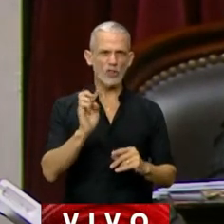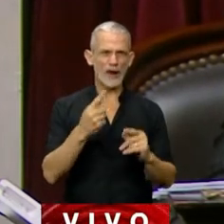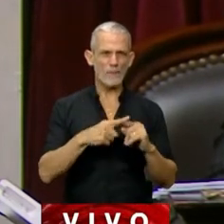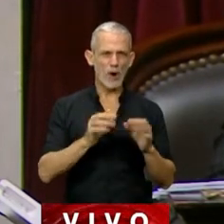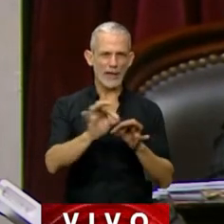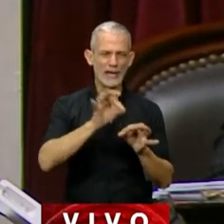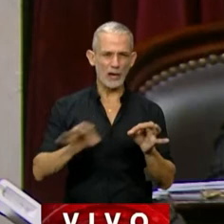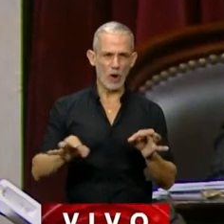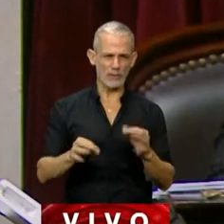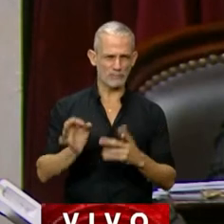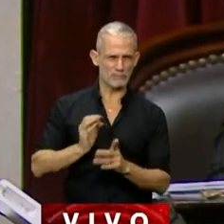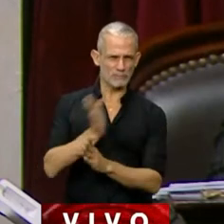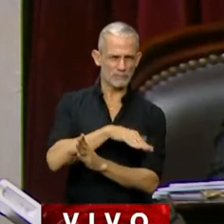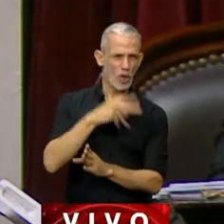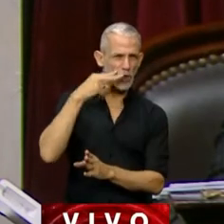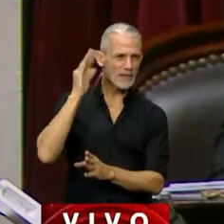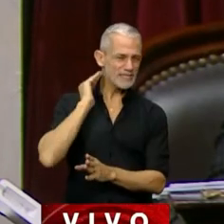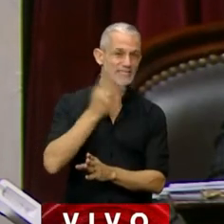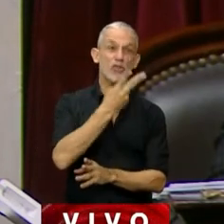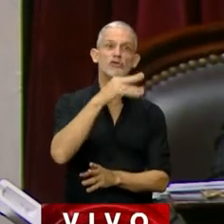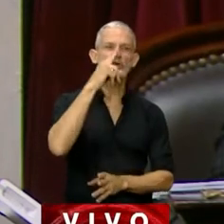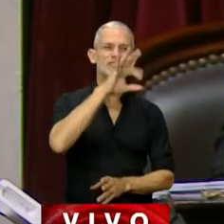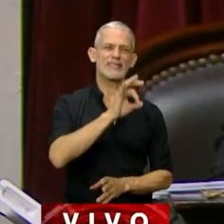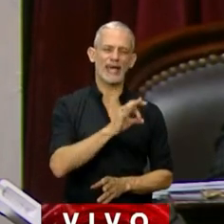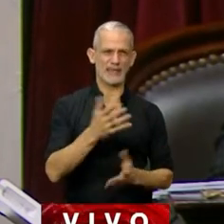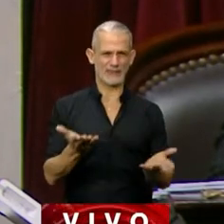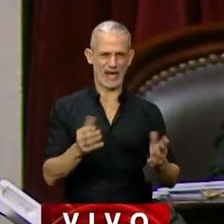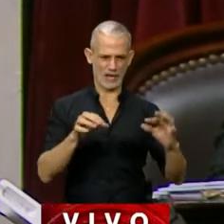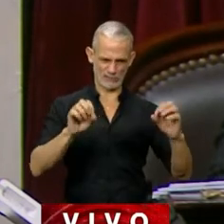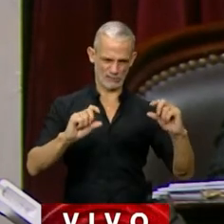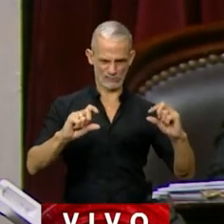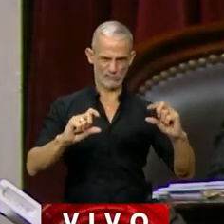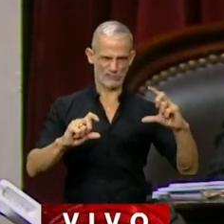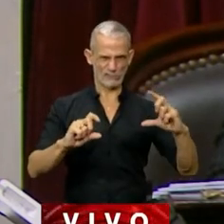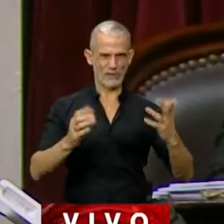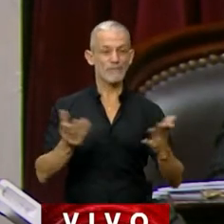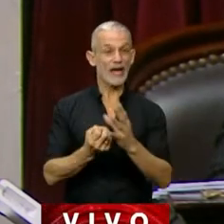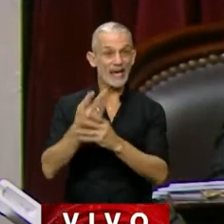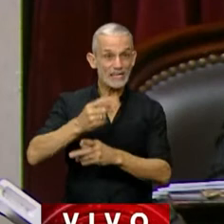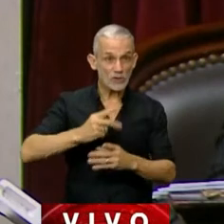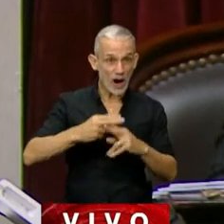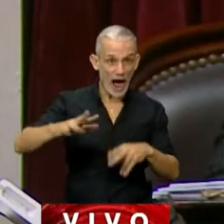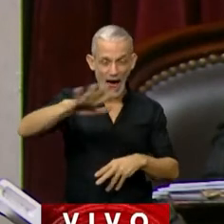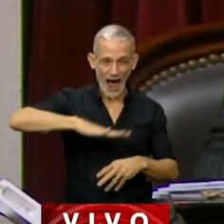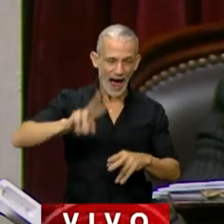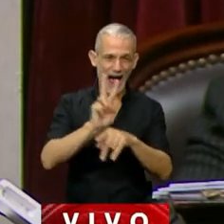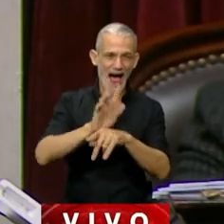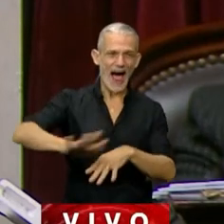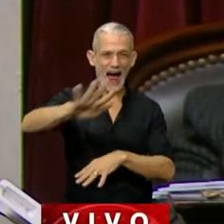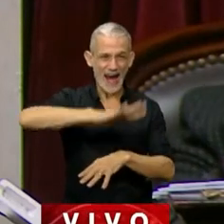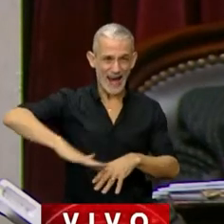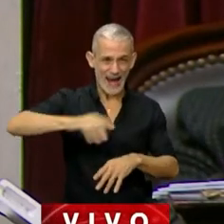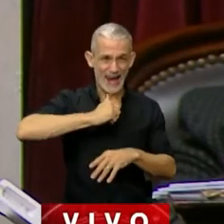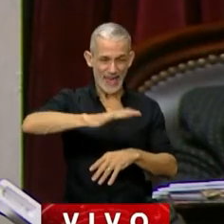kilómetro cuadrado, cuando en 2016 eran 270 dólares por kilómetro cuadrado. La creación de esta